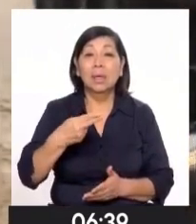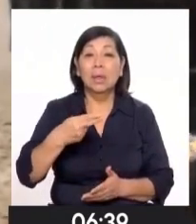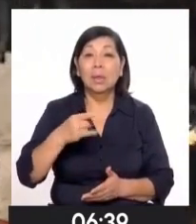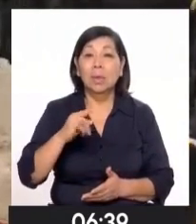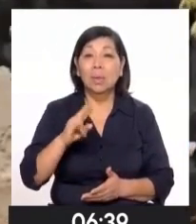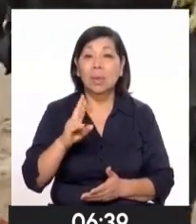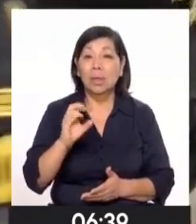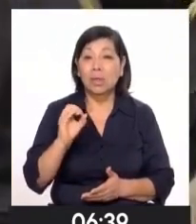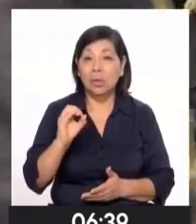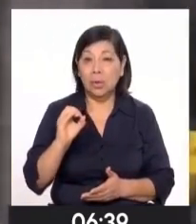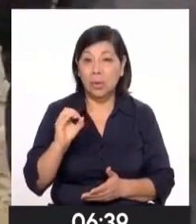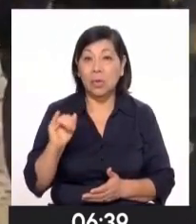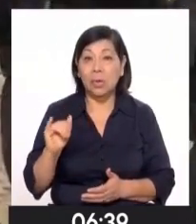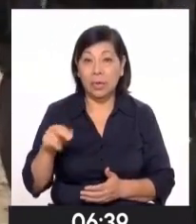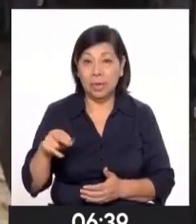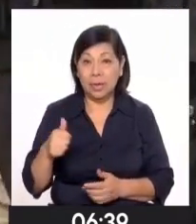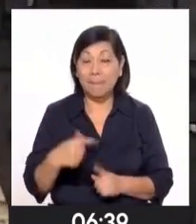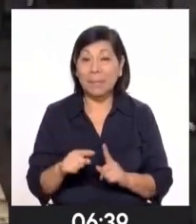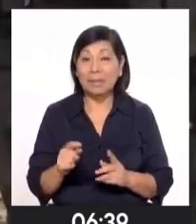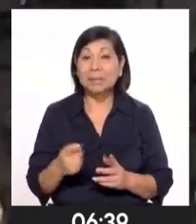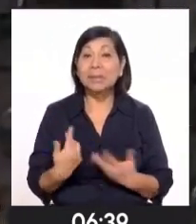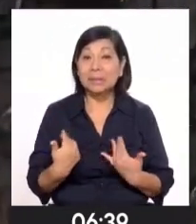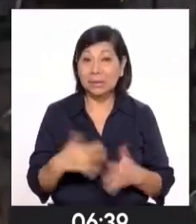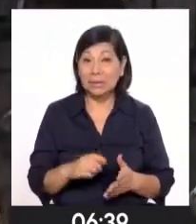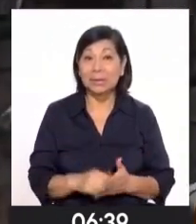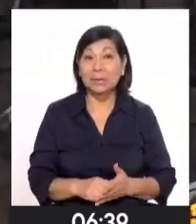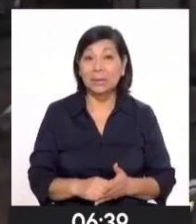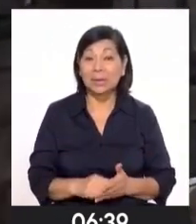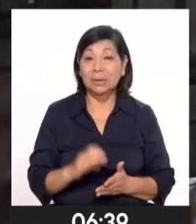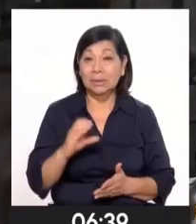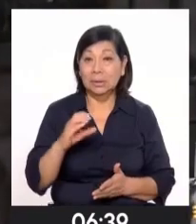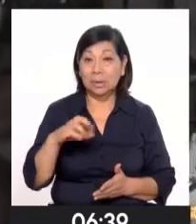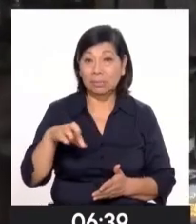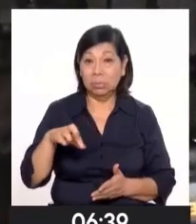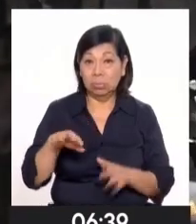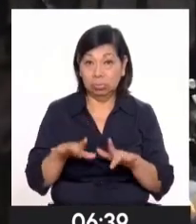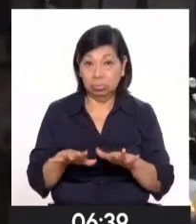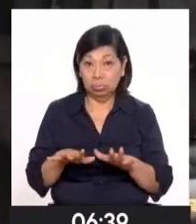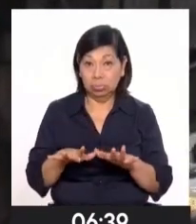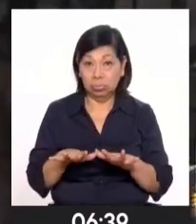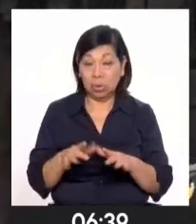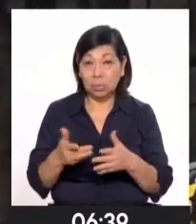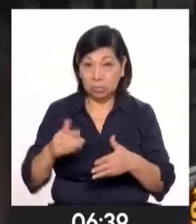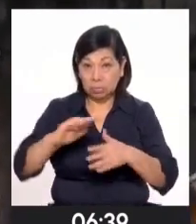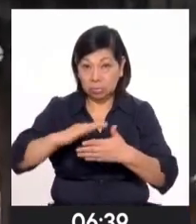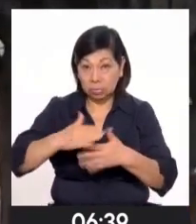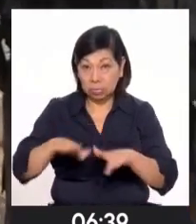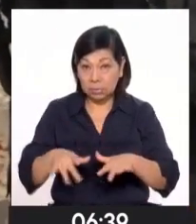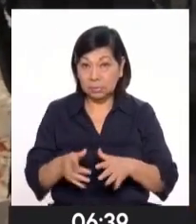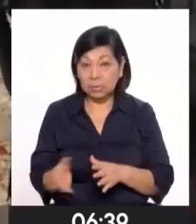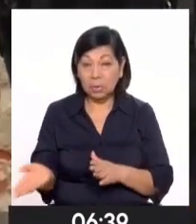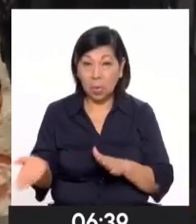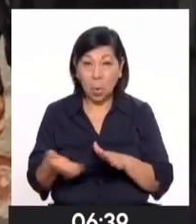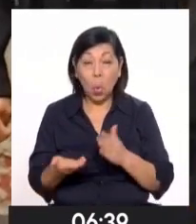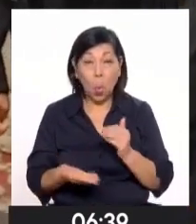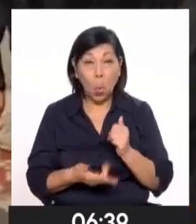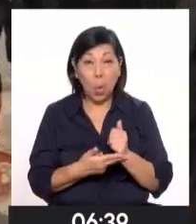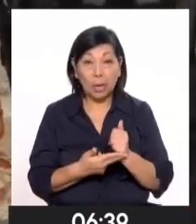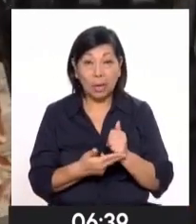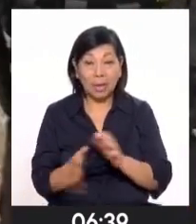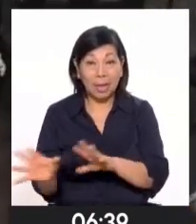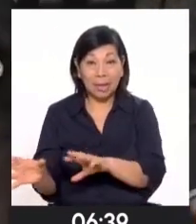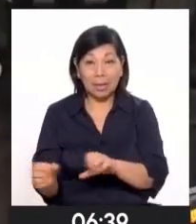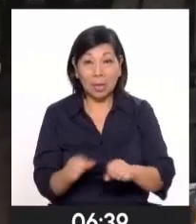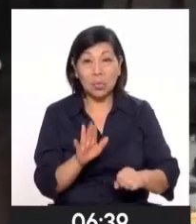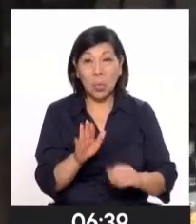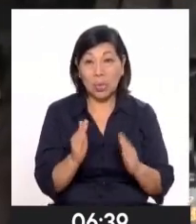este momento ya la policía ha sacado incluso un CPU, ya lo ha guardado, es parte de las cosas que se le han incautado